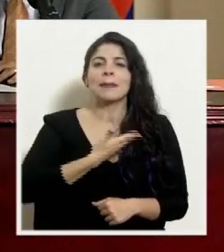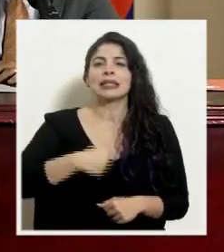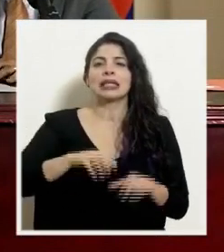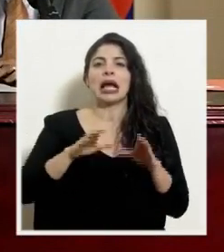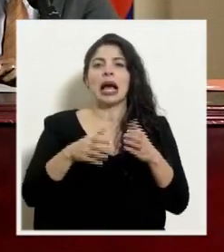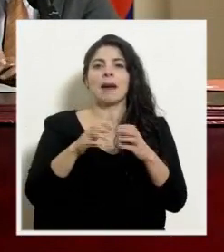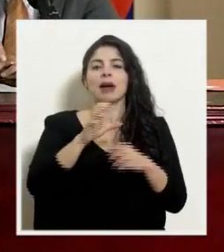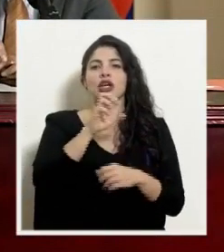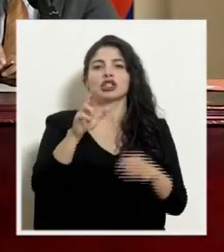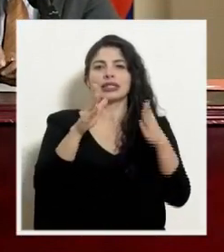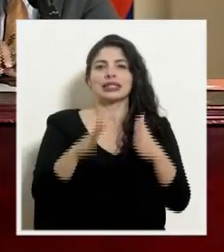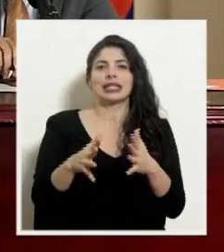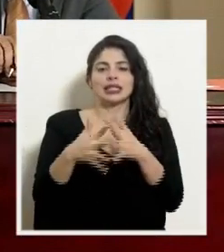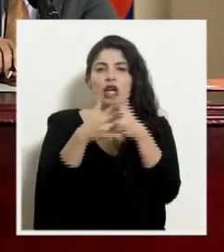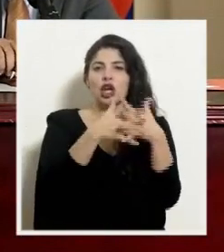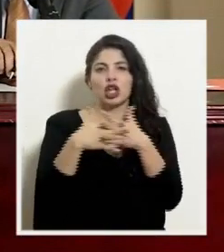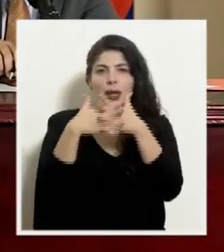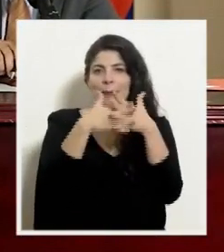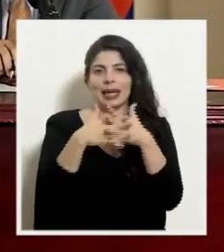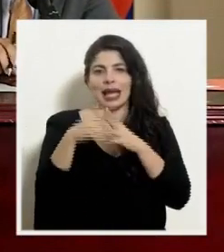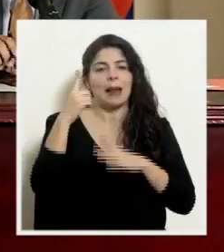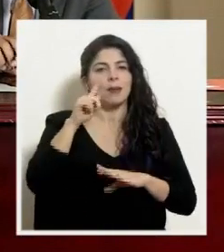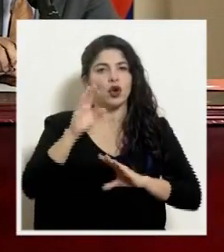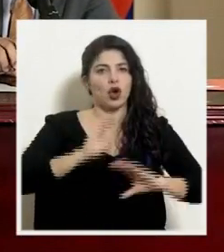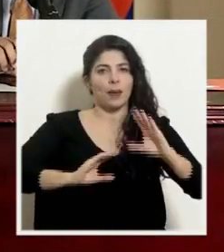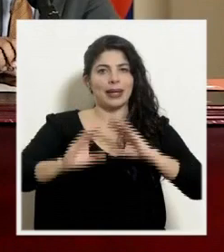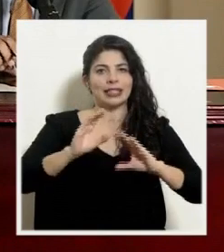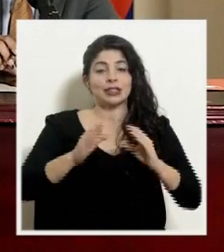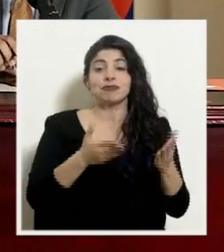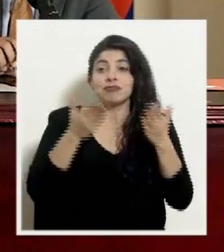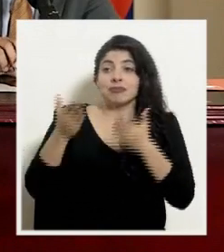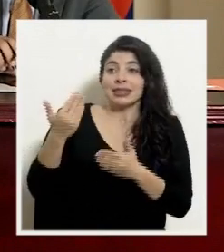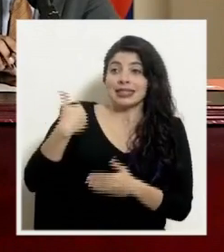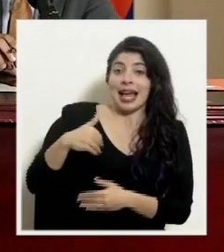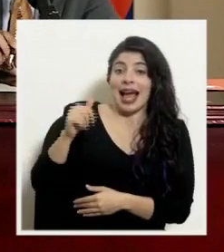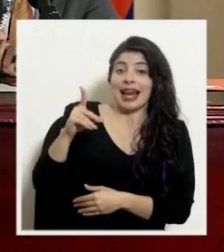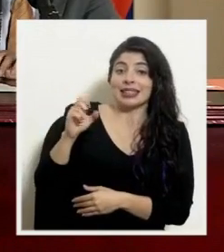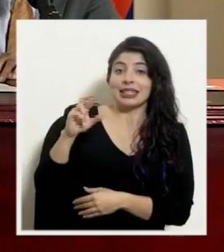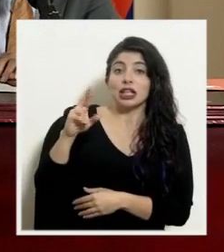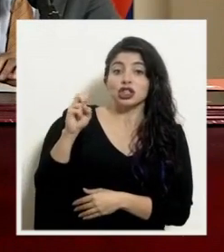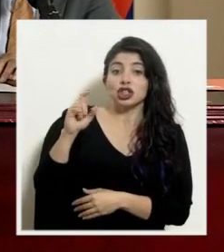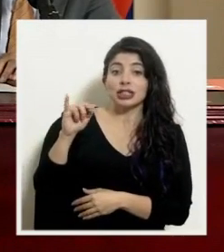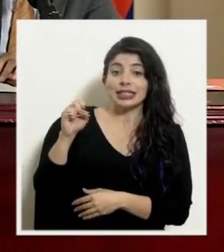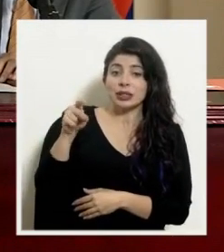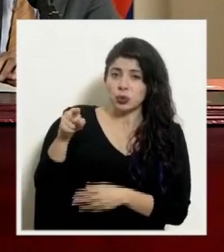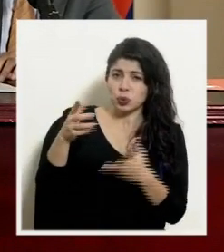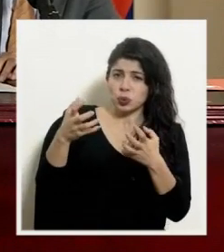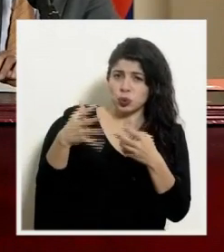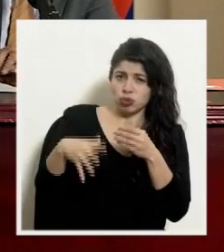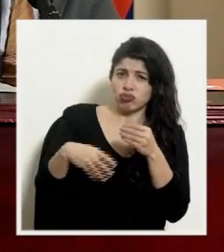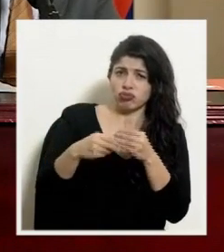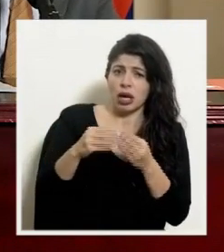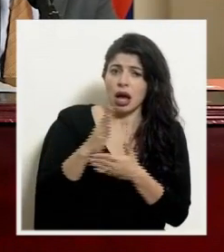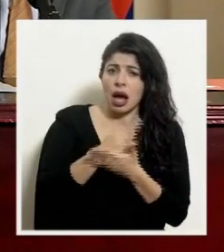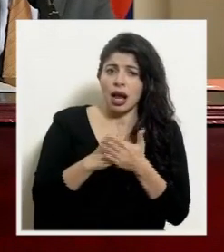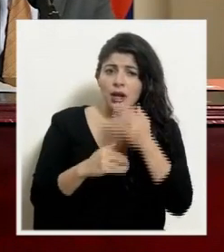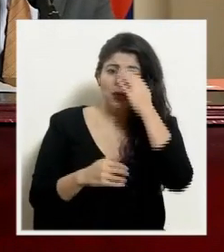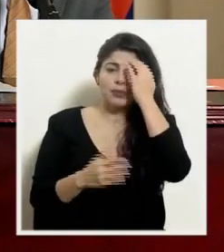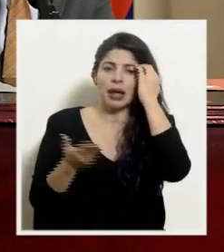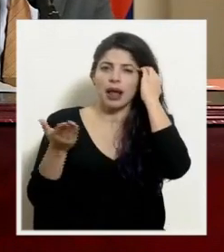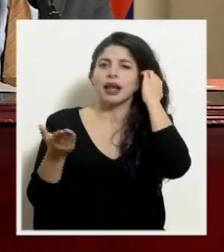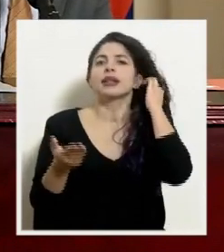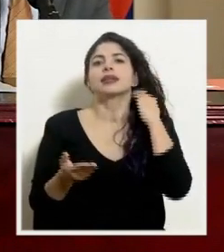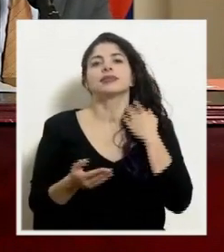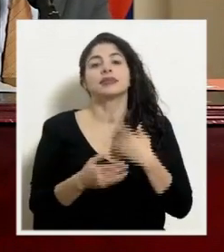Costarricense Norteamericana de Comercio. Señor don Alexander Solís, quería hacer una acotación adicional. Adelante,